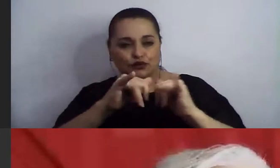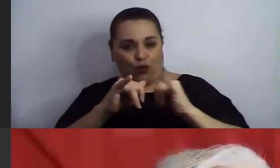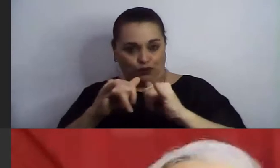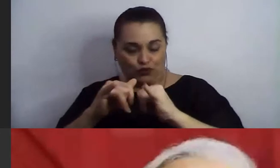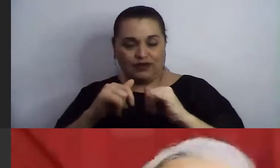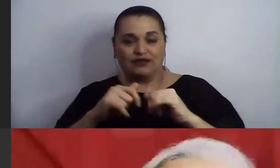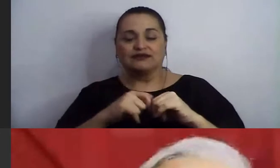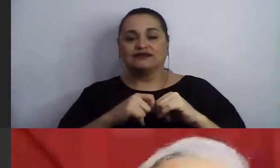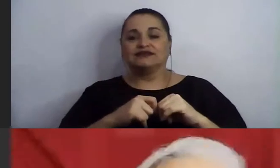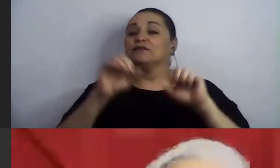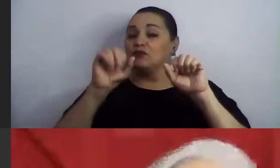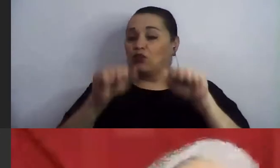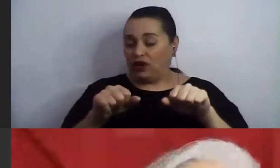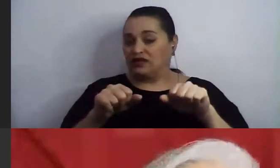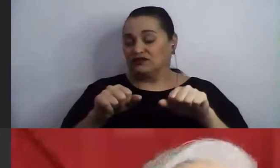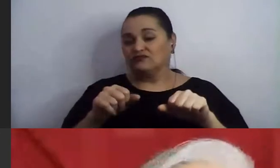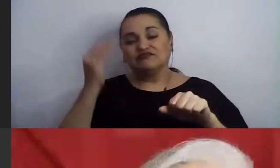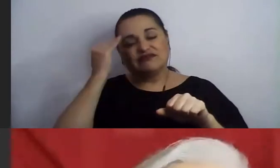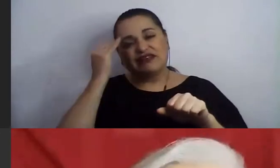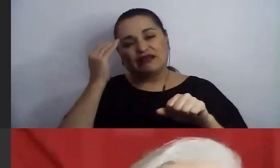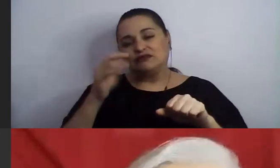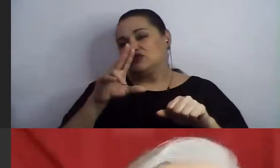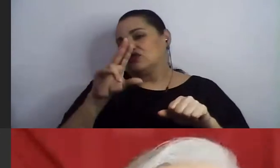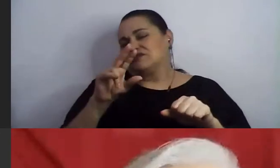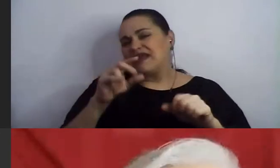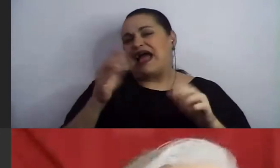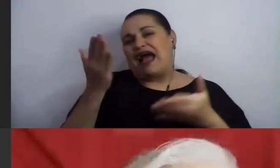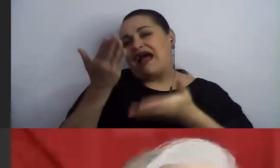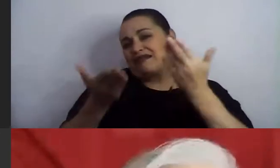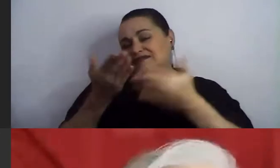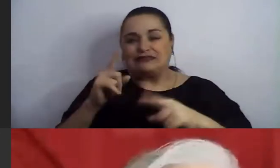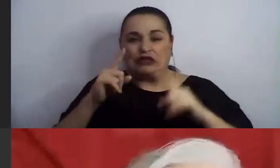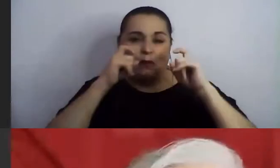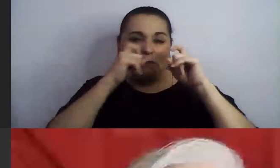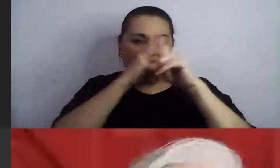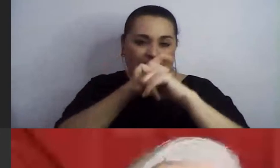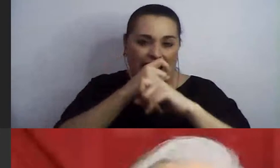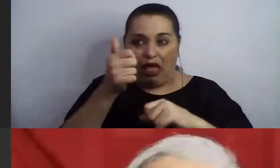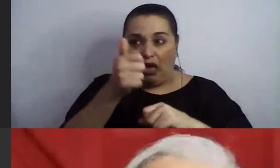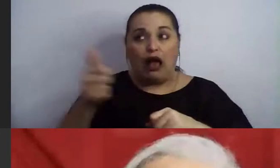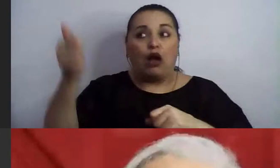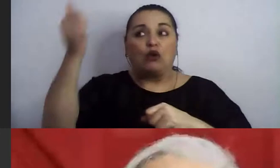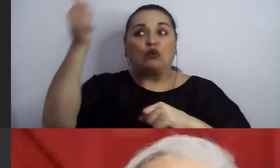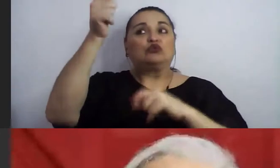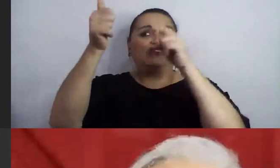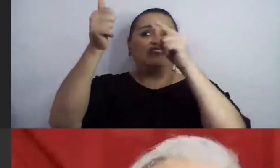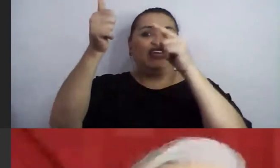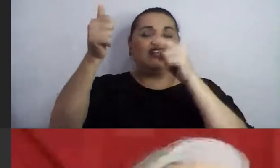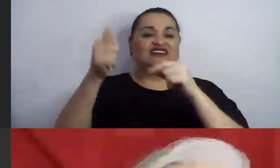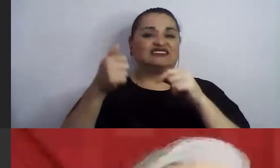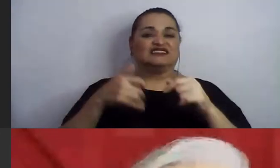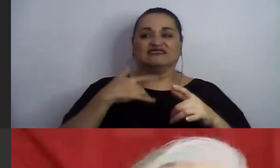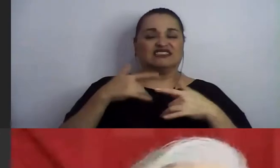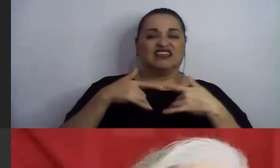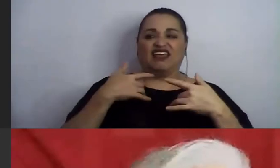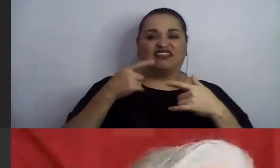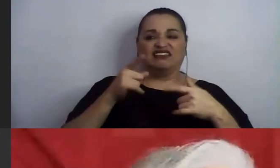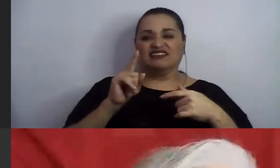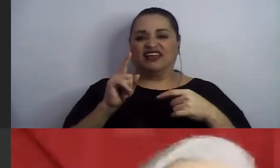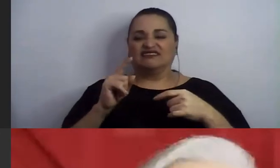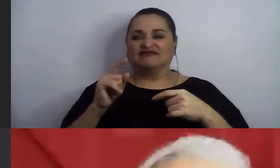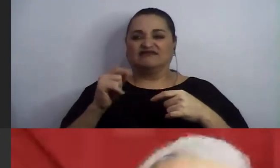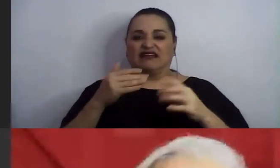No obstante, ha sido a veces complicado cuando las autoridades nos sienten eventualmente